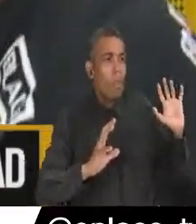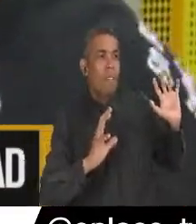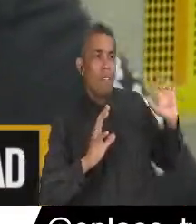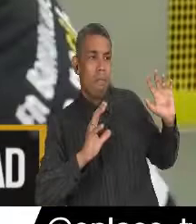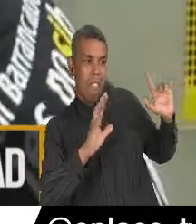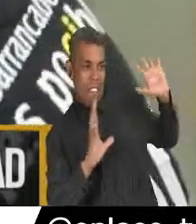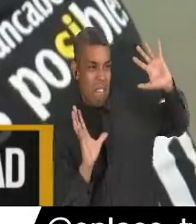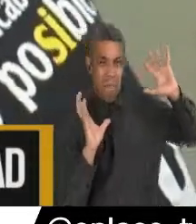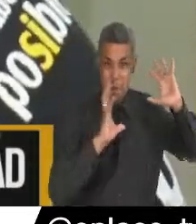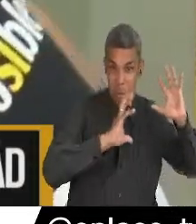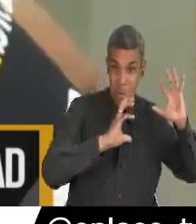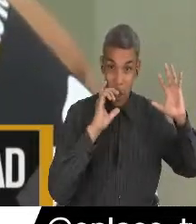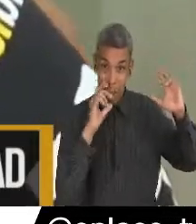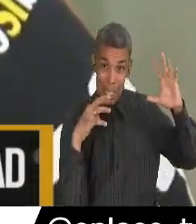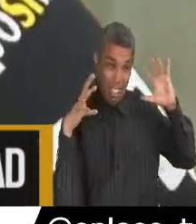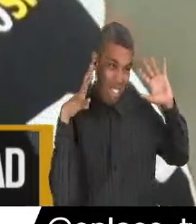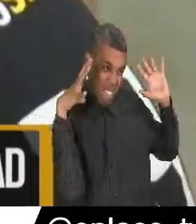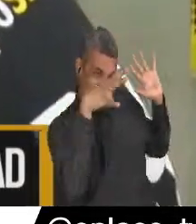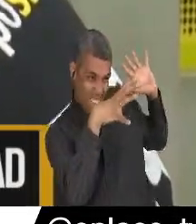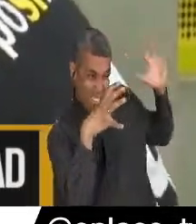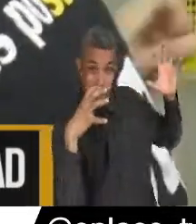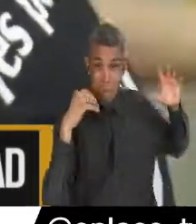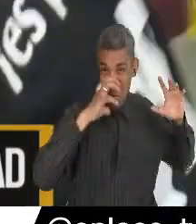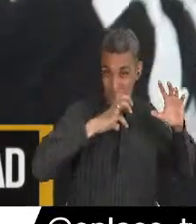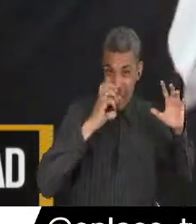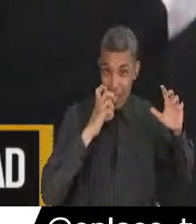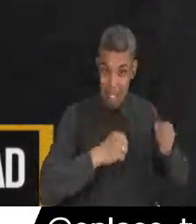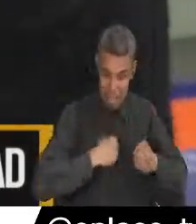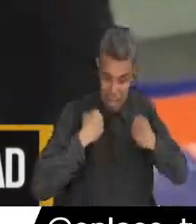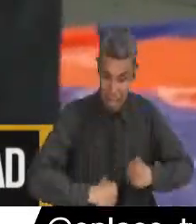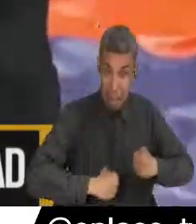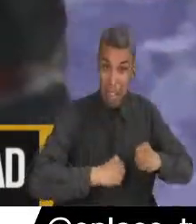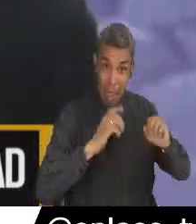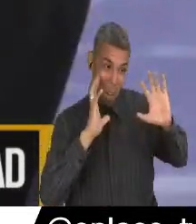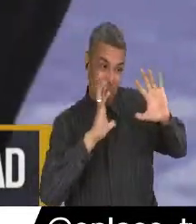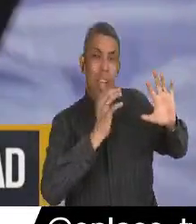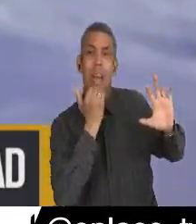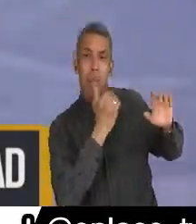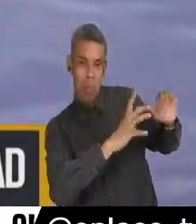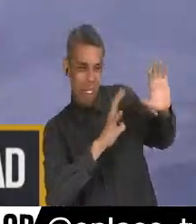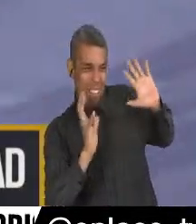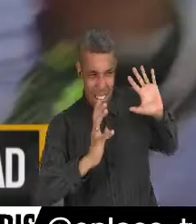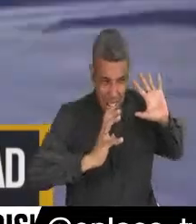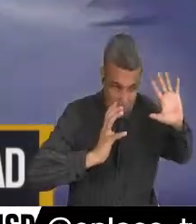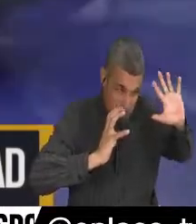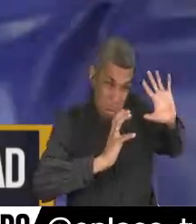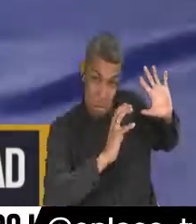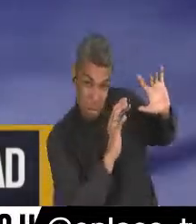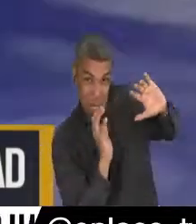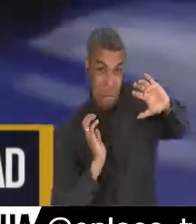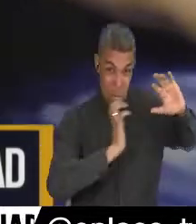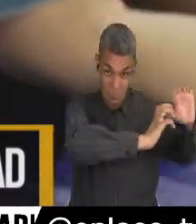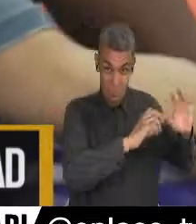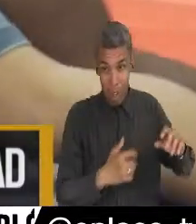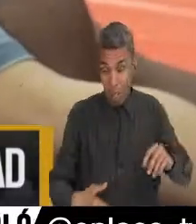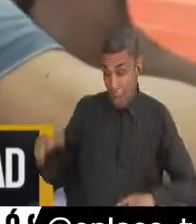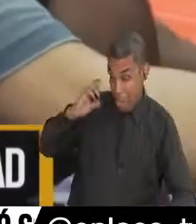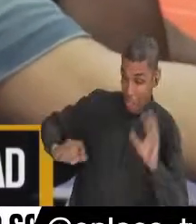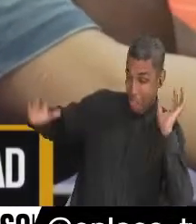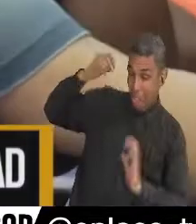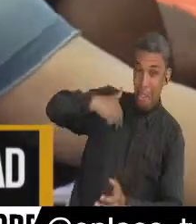manteniendo sus dos hombros fijos sobre el tapiz o ganando por puntuación mediante la valoración de las técnicas y acciones conseguidas sobre